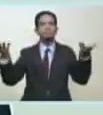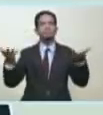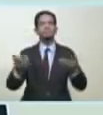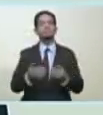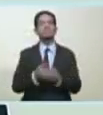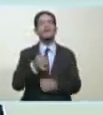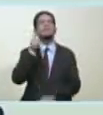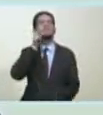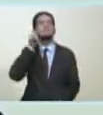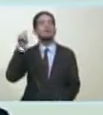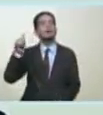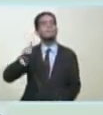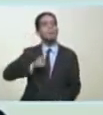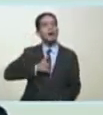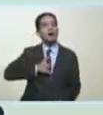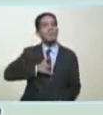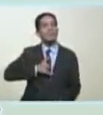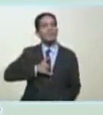telegrama, llamada telefónica,